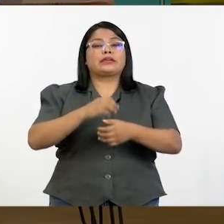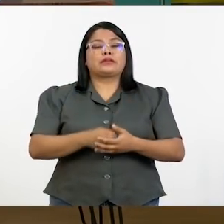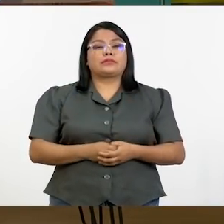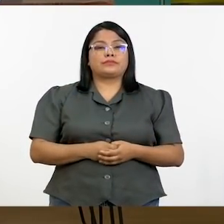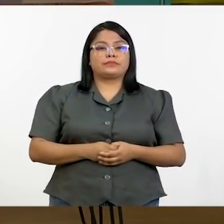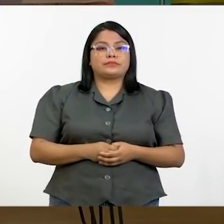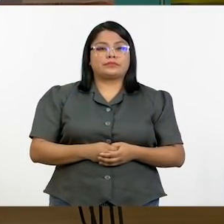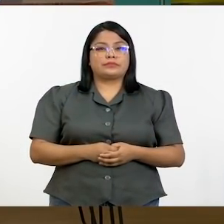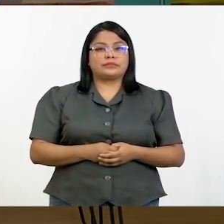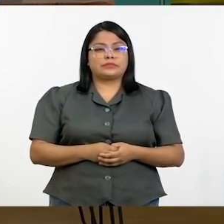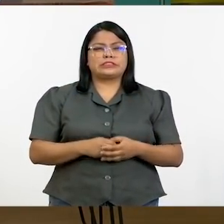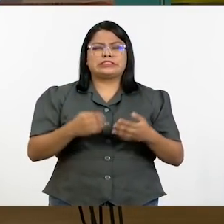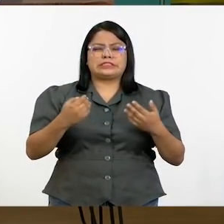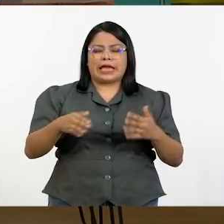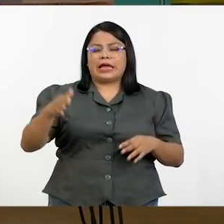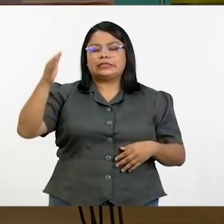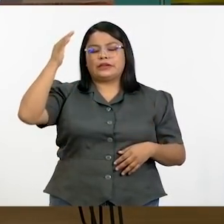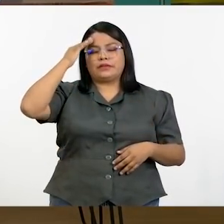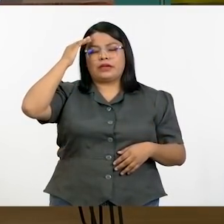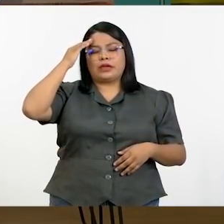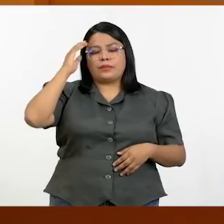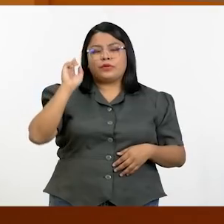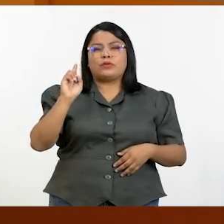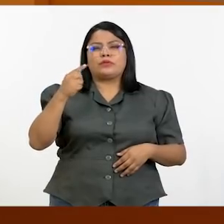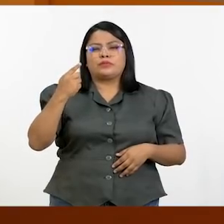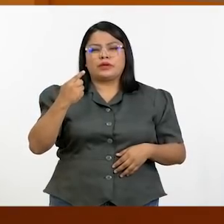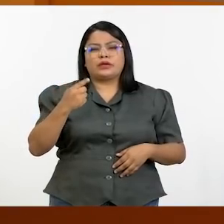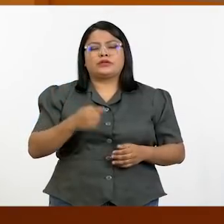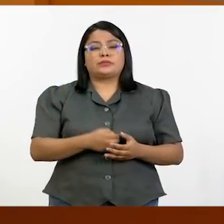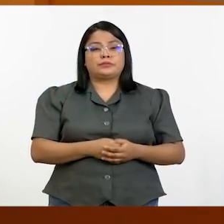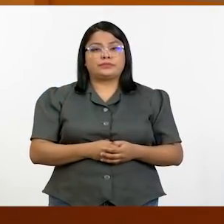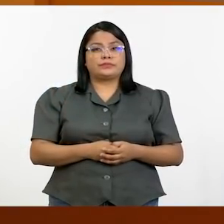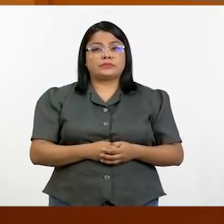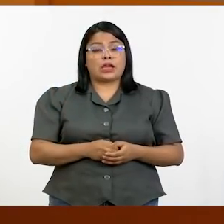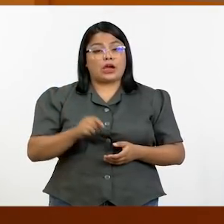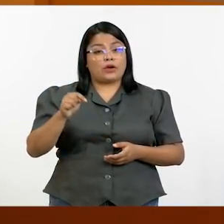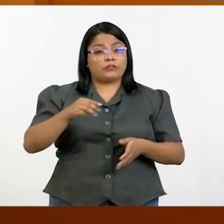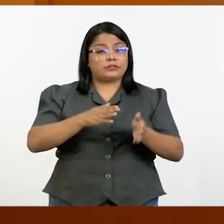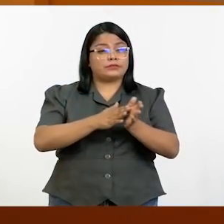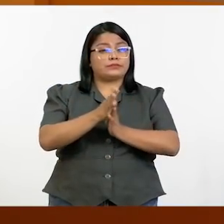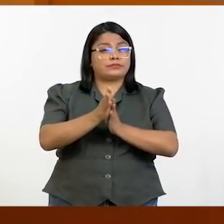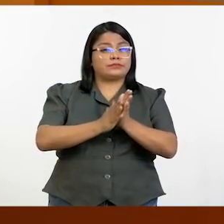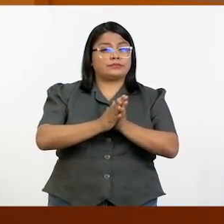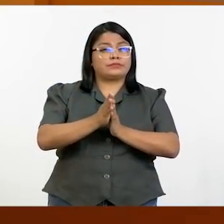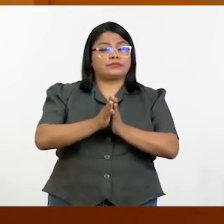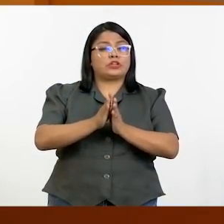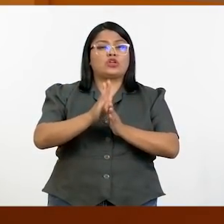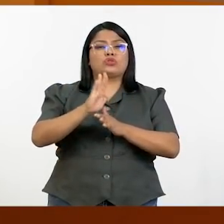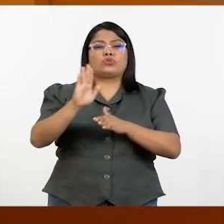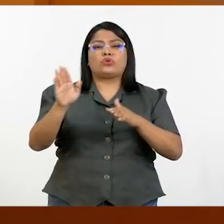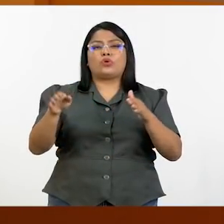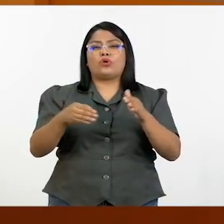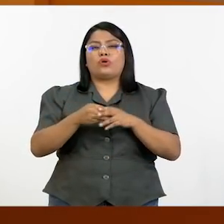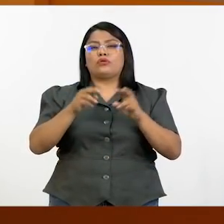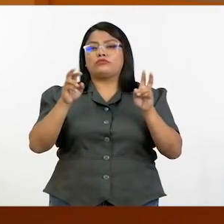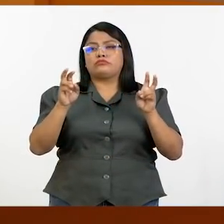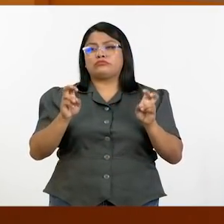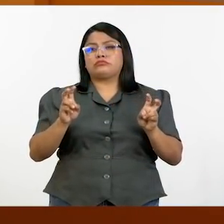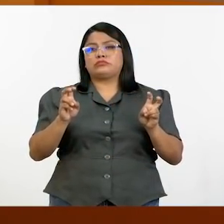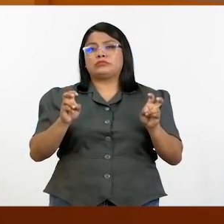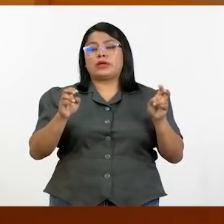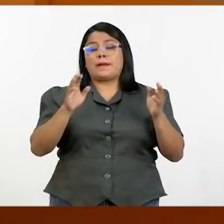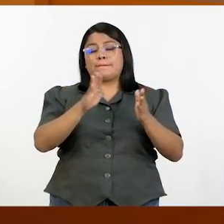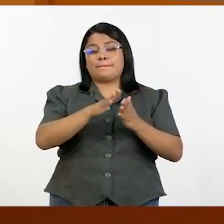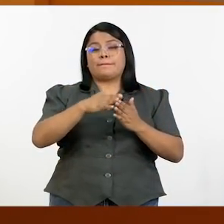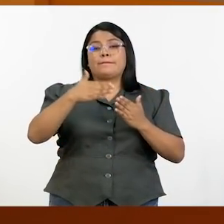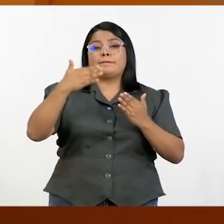bueno, Esmeralda, ya hablamos de esta primera parte de la guía metodológica. Ahora me interesa que abordemos todo lo relacionado con respecto